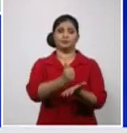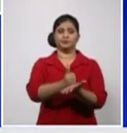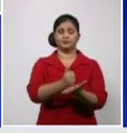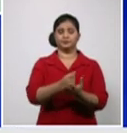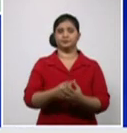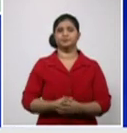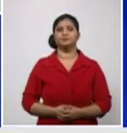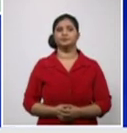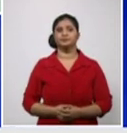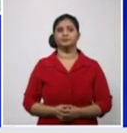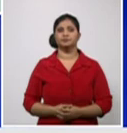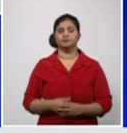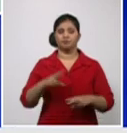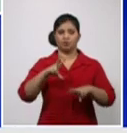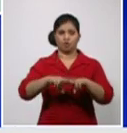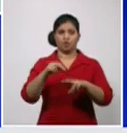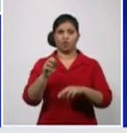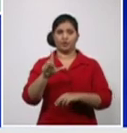Holguín